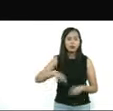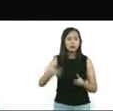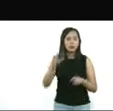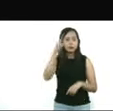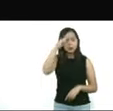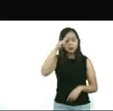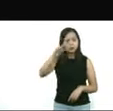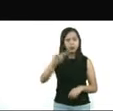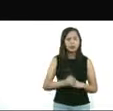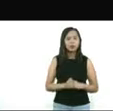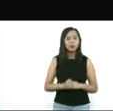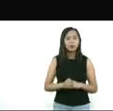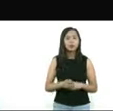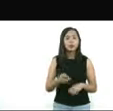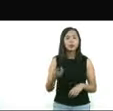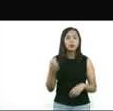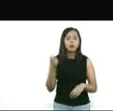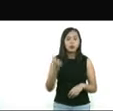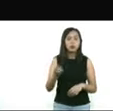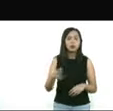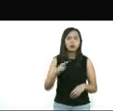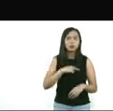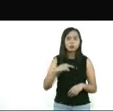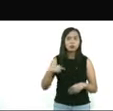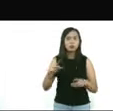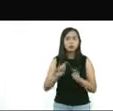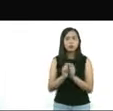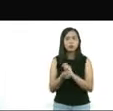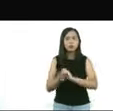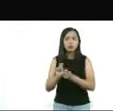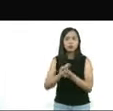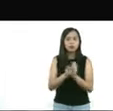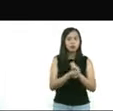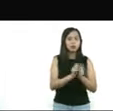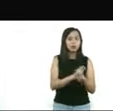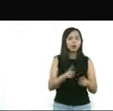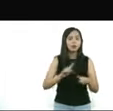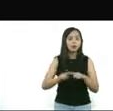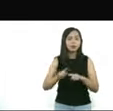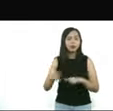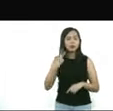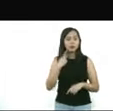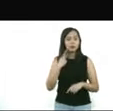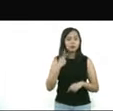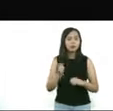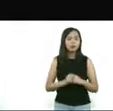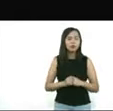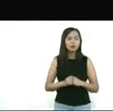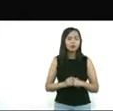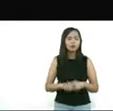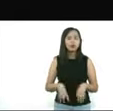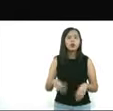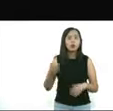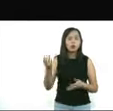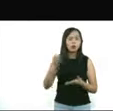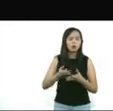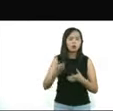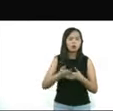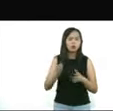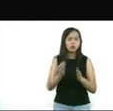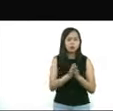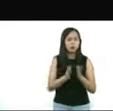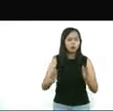Y con esto, introducir modificaciones en el sistema político que hasta ahora impone que